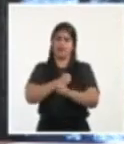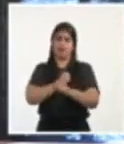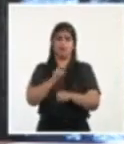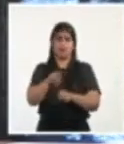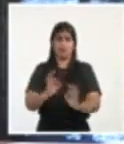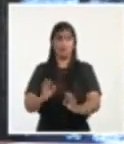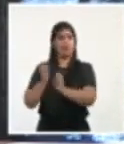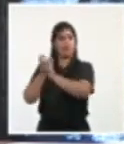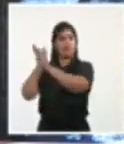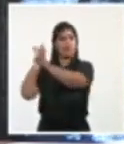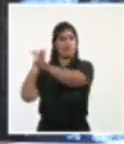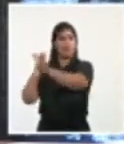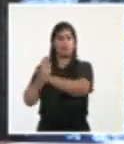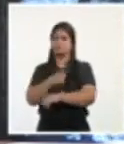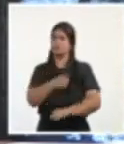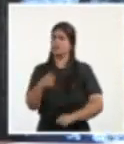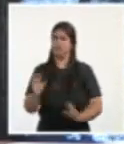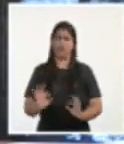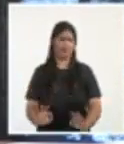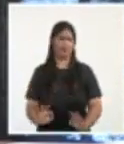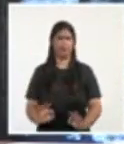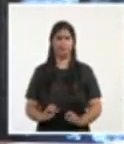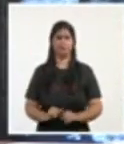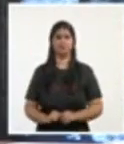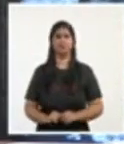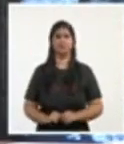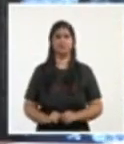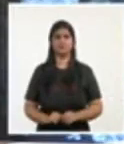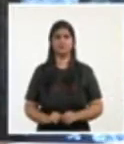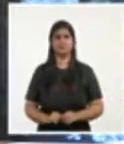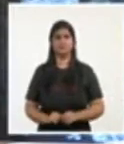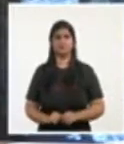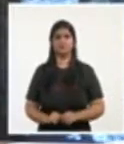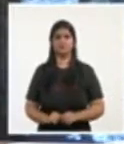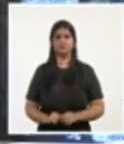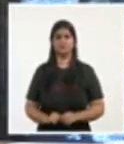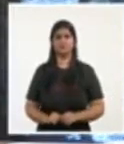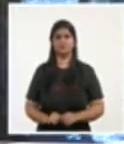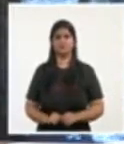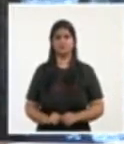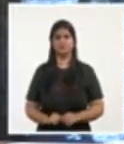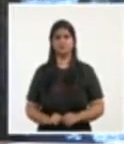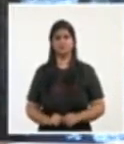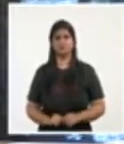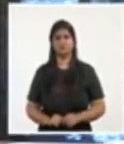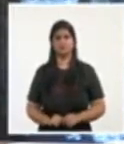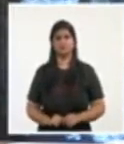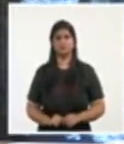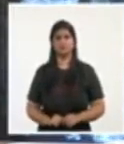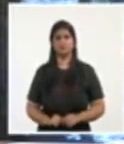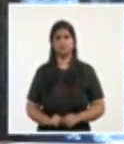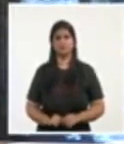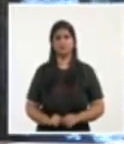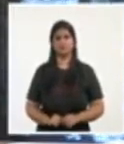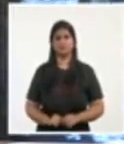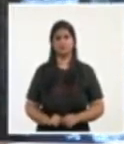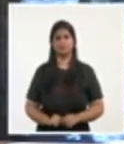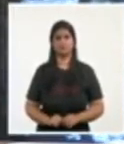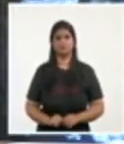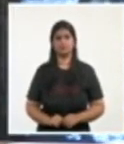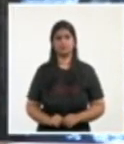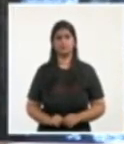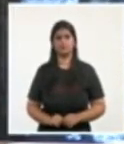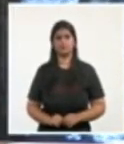lograr buscar una mejor calidad de la atención y bajar las insatisfacciones que tiene la población con esos